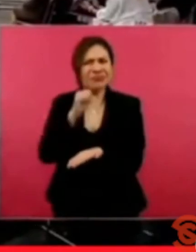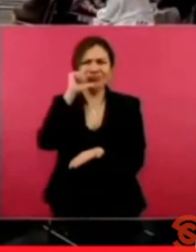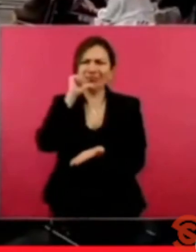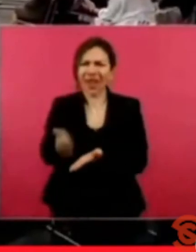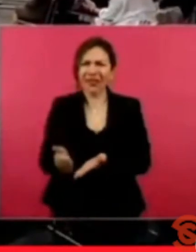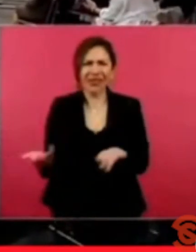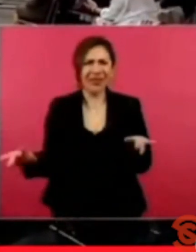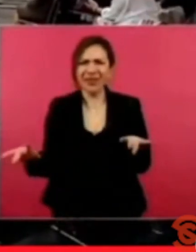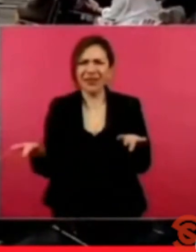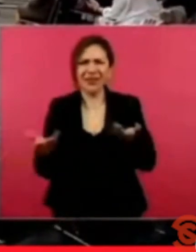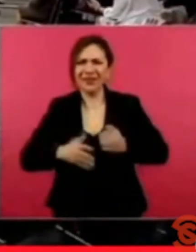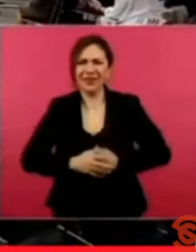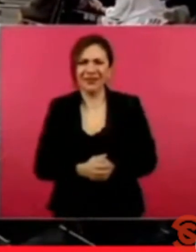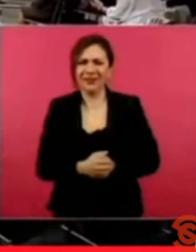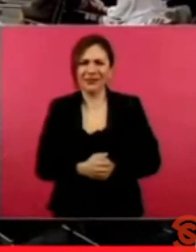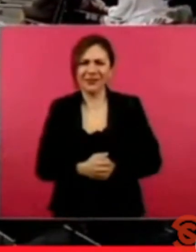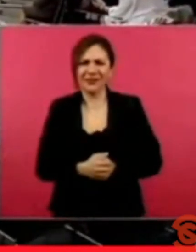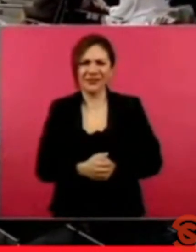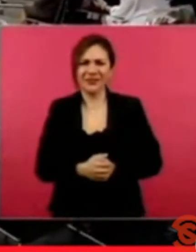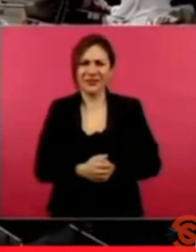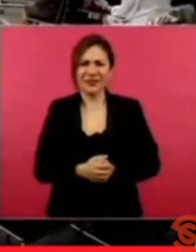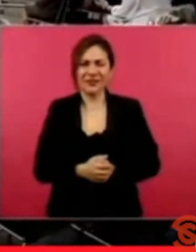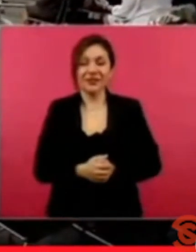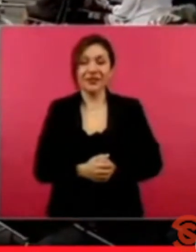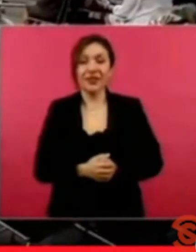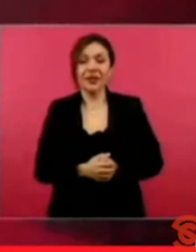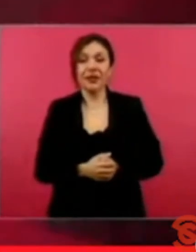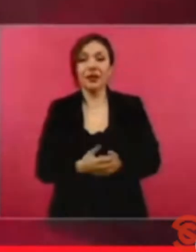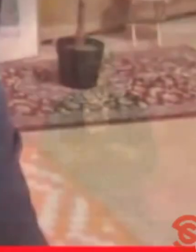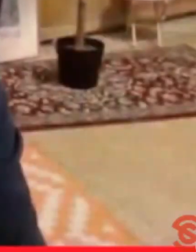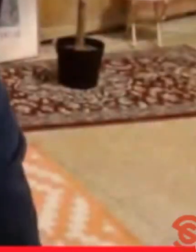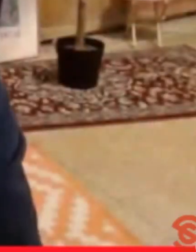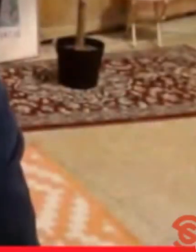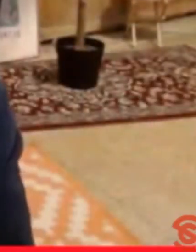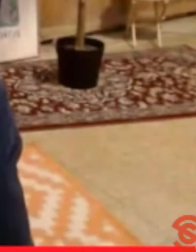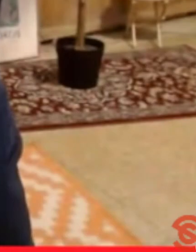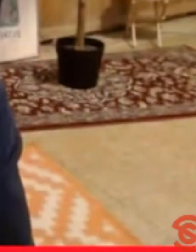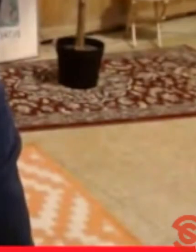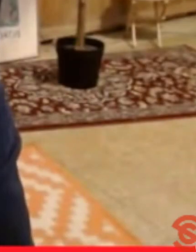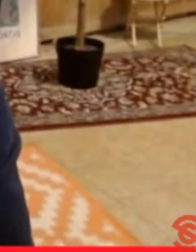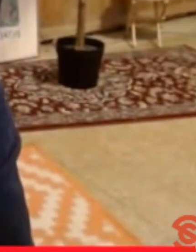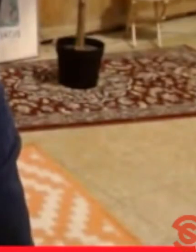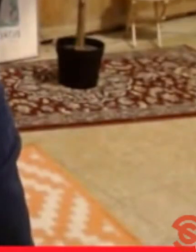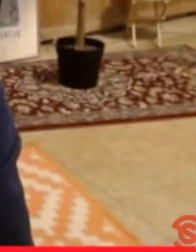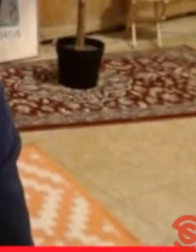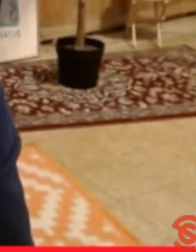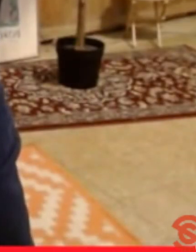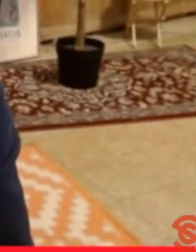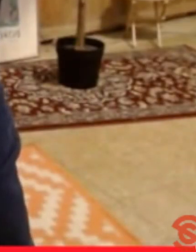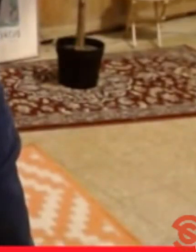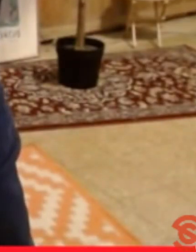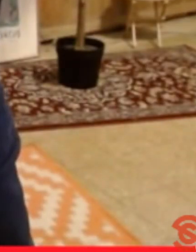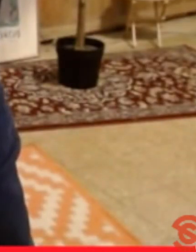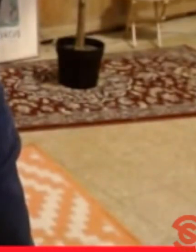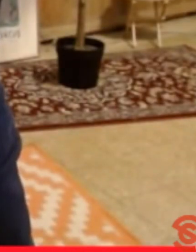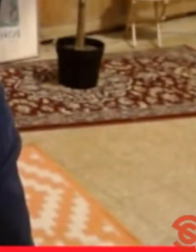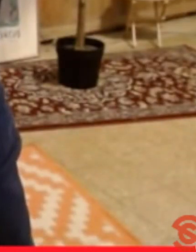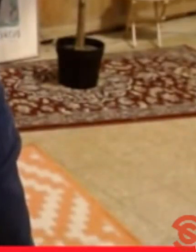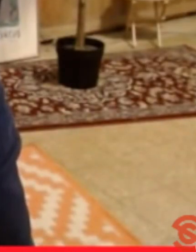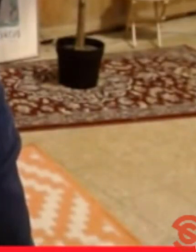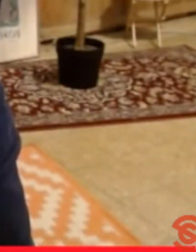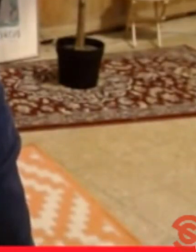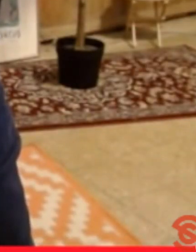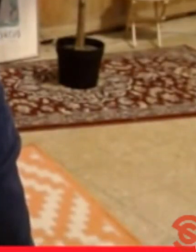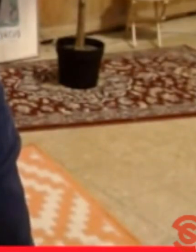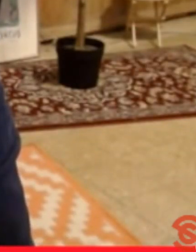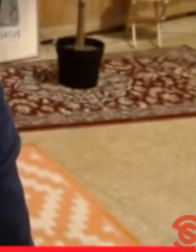no traen eso. Sí, exactamente. Estuvimos haciendo un análisis por ahí. Mire, lo que más